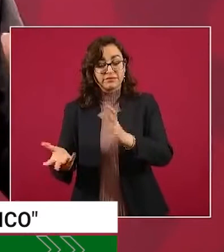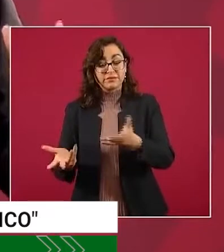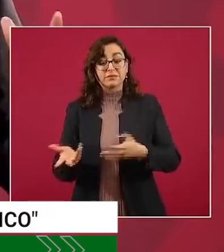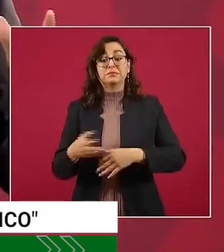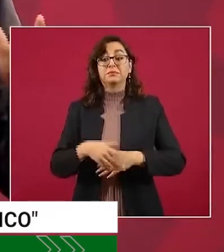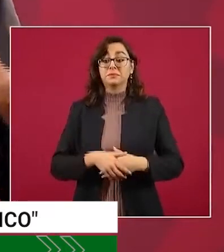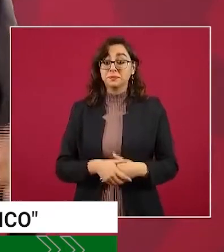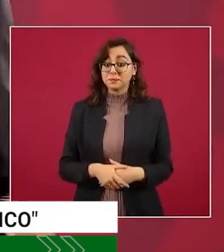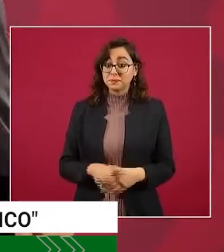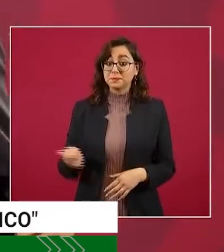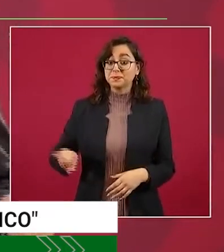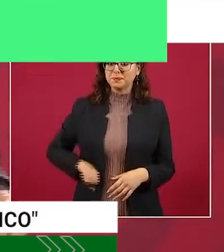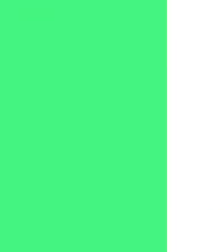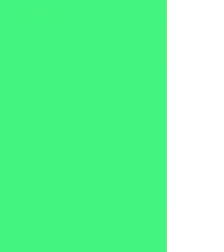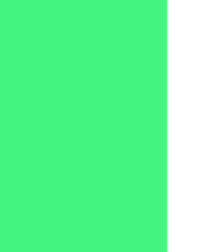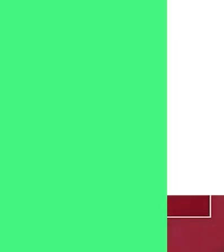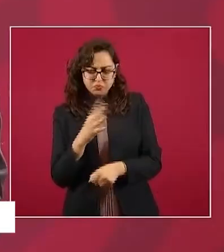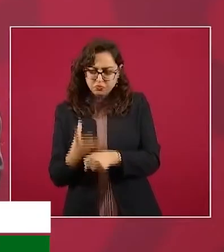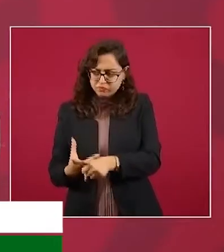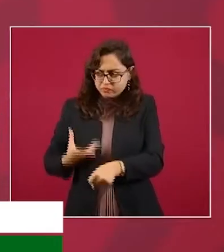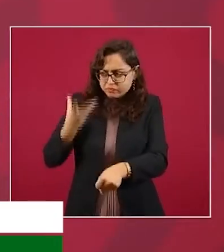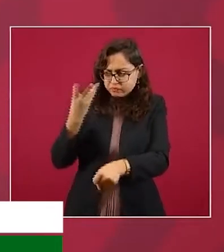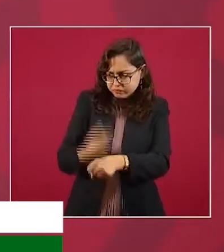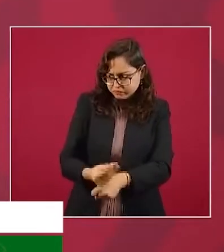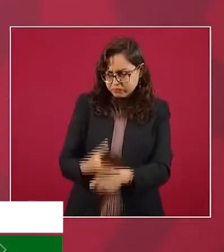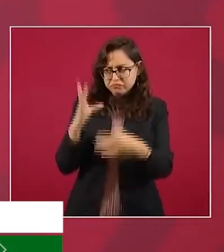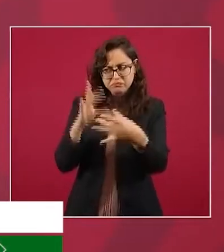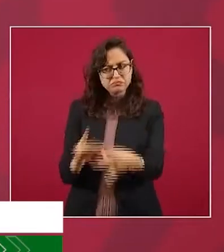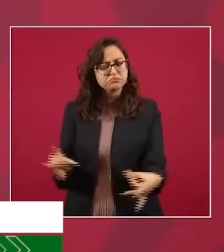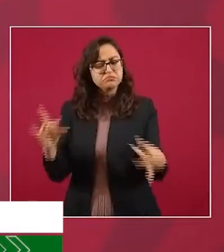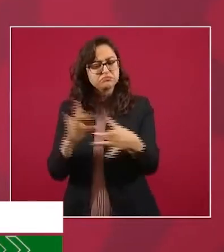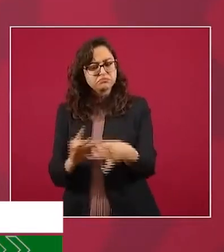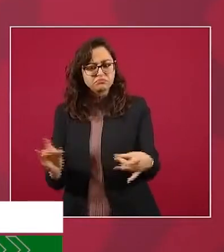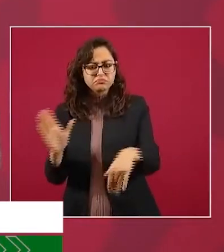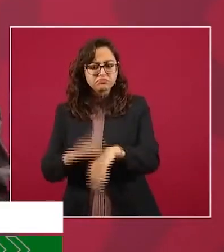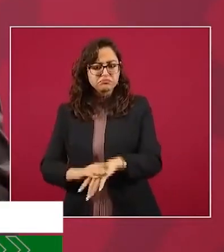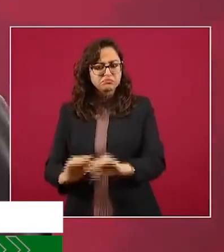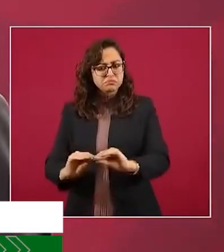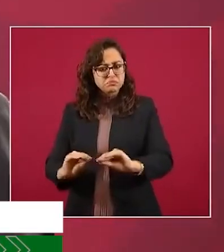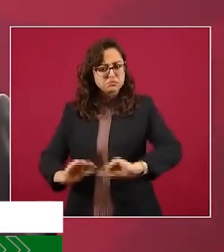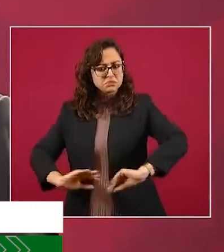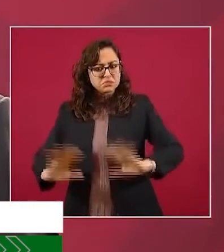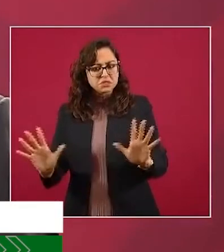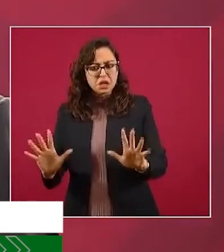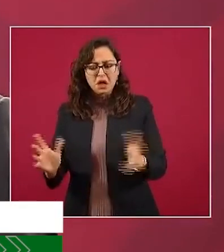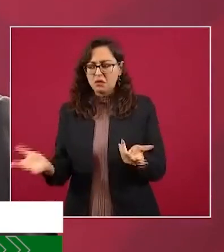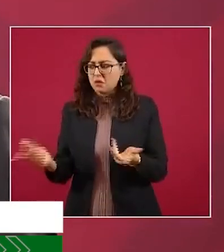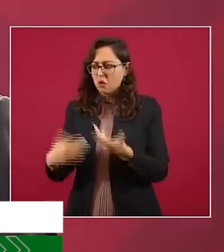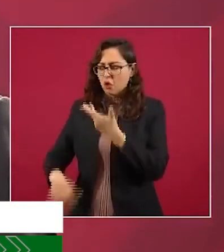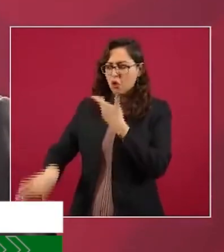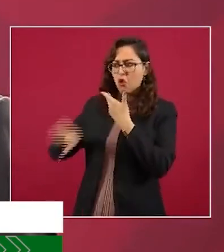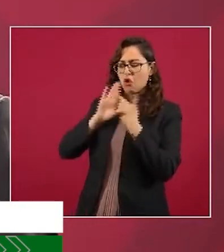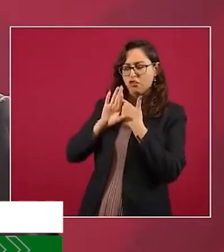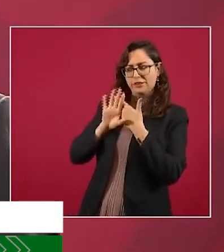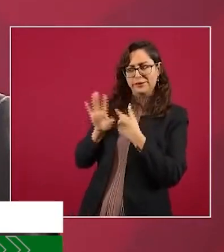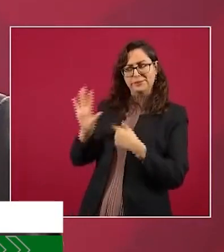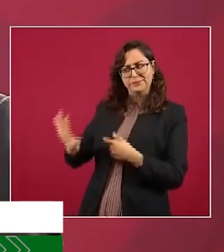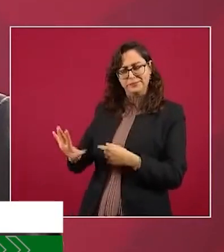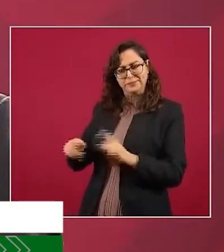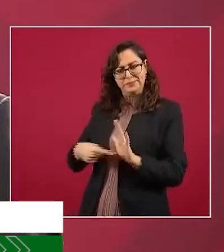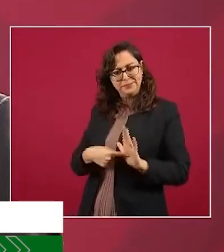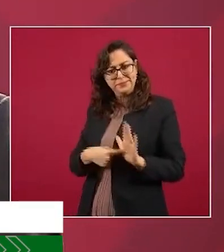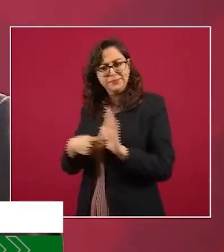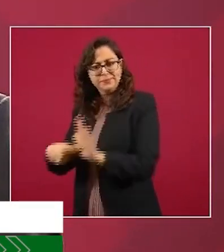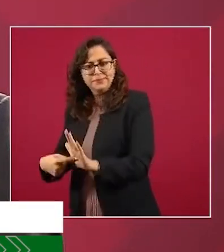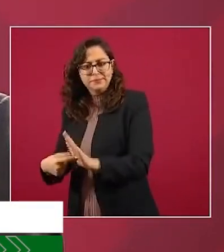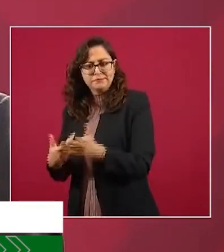sí es interesante, ¿no? El jefe del Ejecutivo pidió al INE fundamentar la prohibición que le hiciera de no entrometerse en